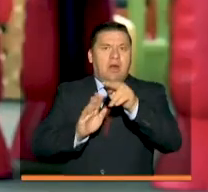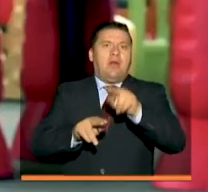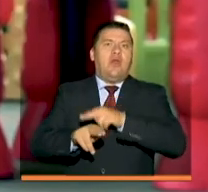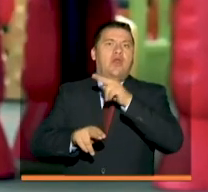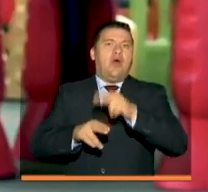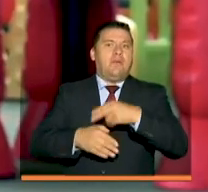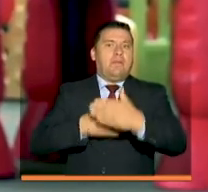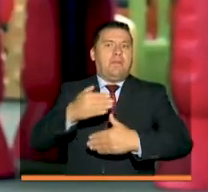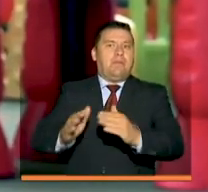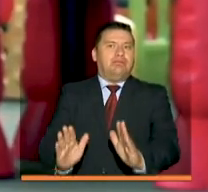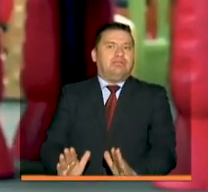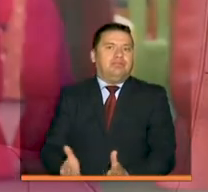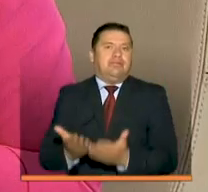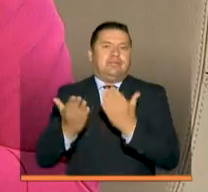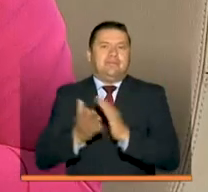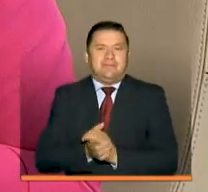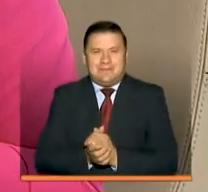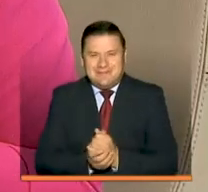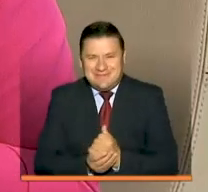normalidad.